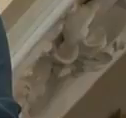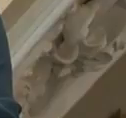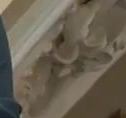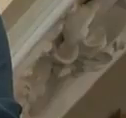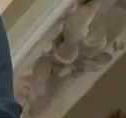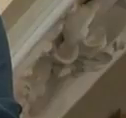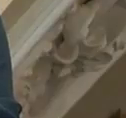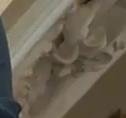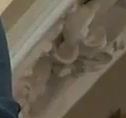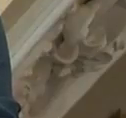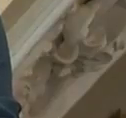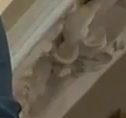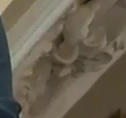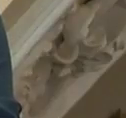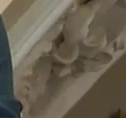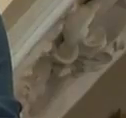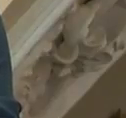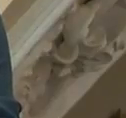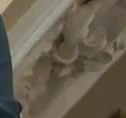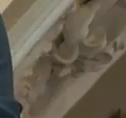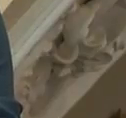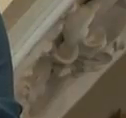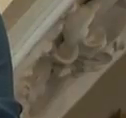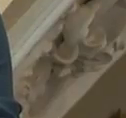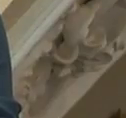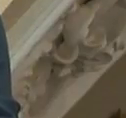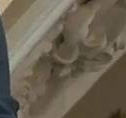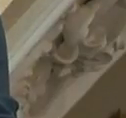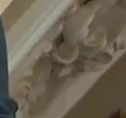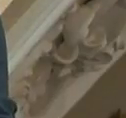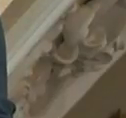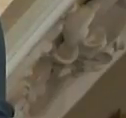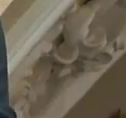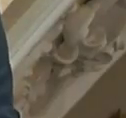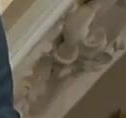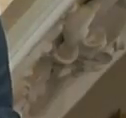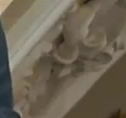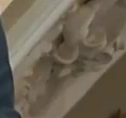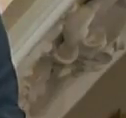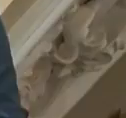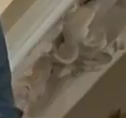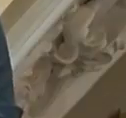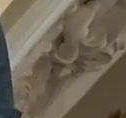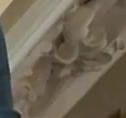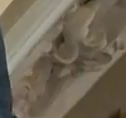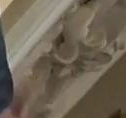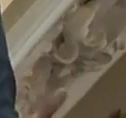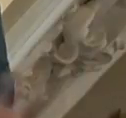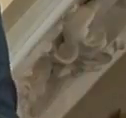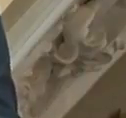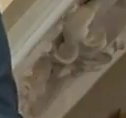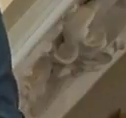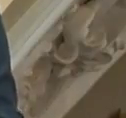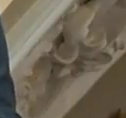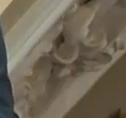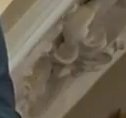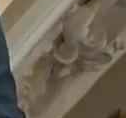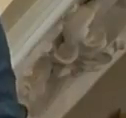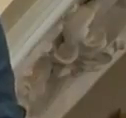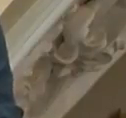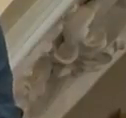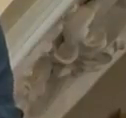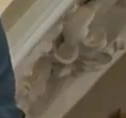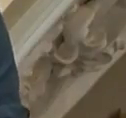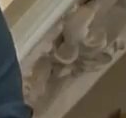materia económica, en materia de salud y en el sector público de todo el pueblo venezolano. Nosotros de esta manera finalizamos y